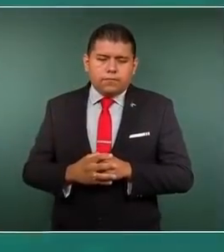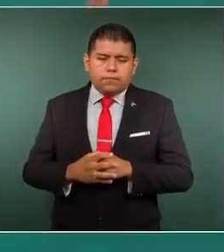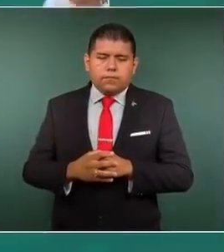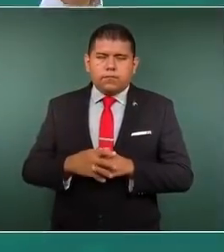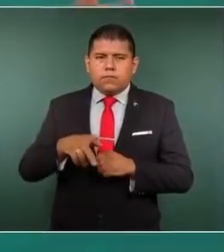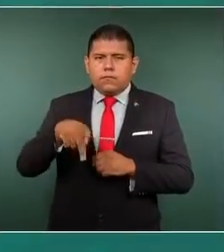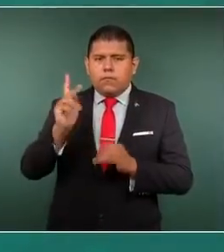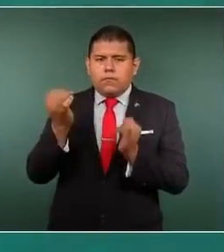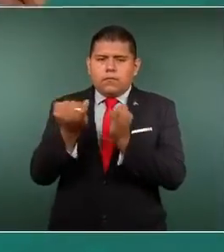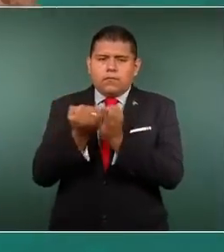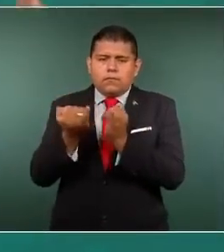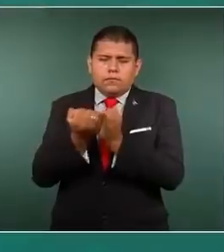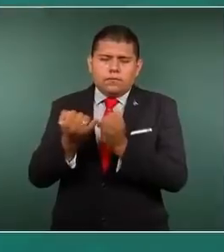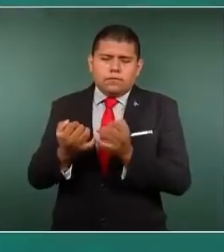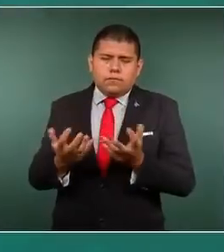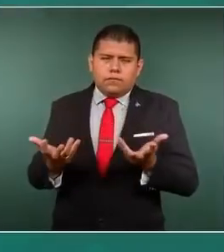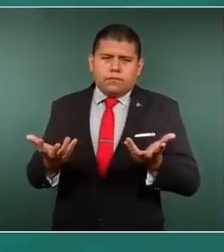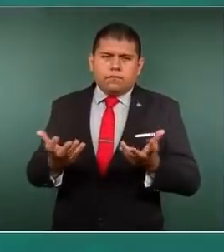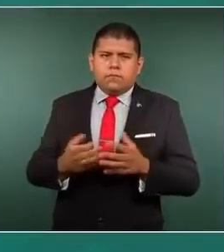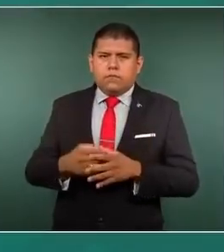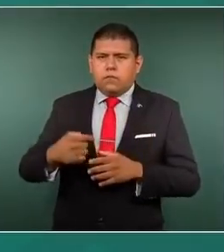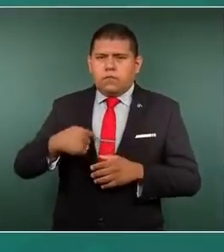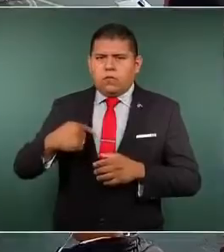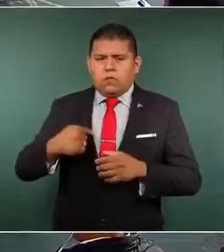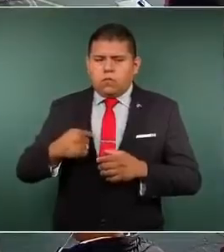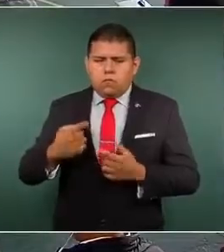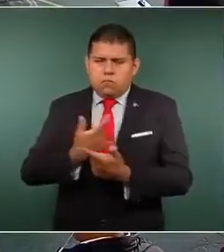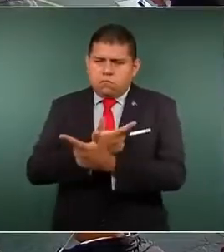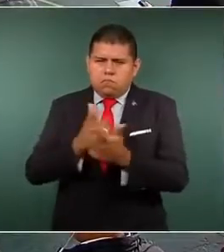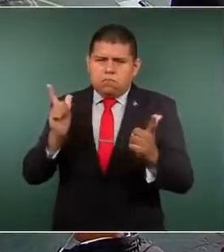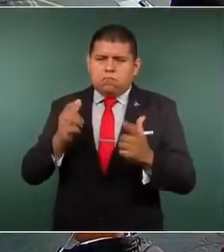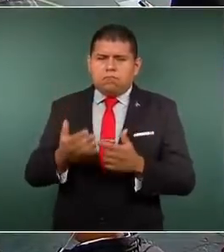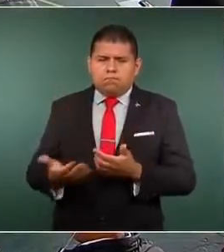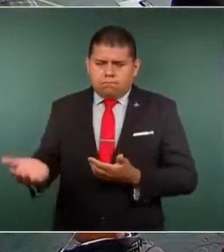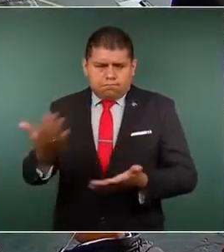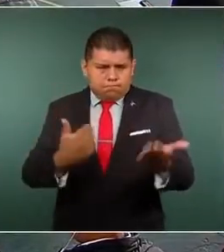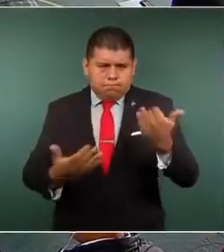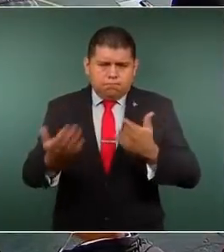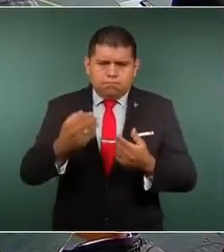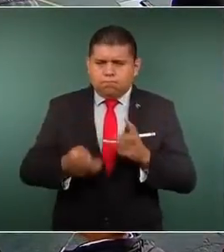pero yo estoy abierto al dial